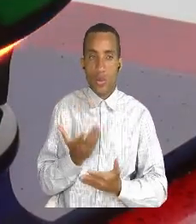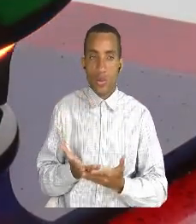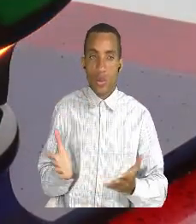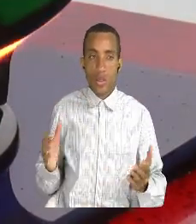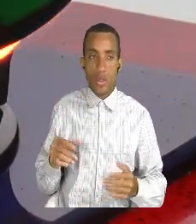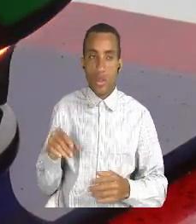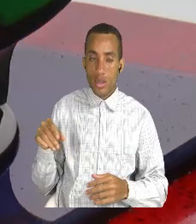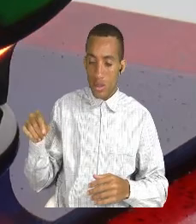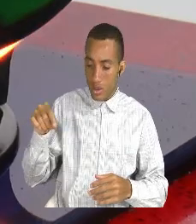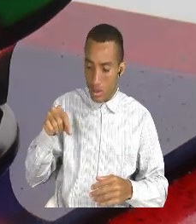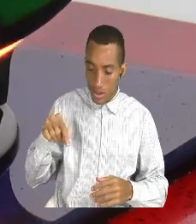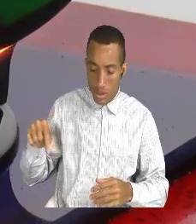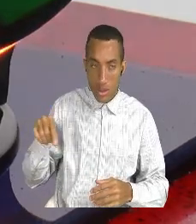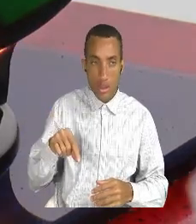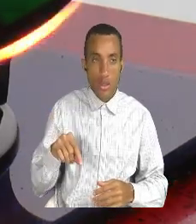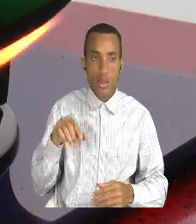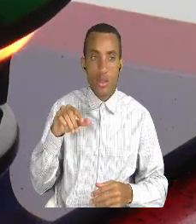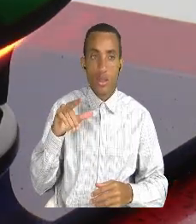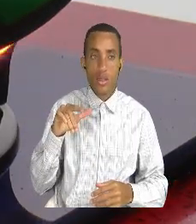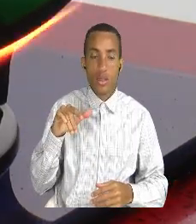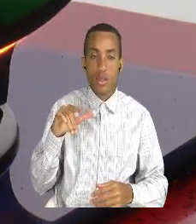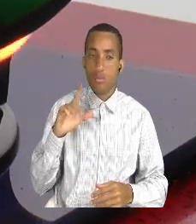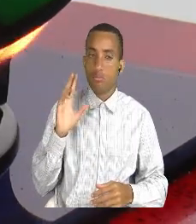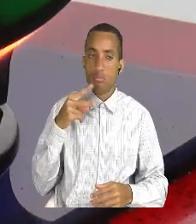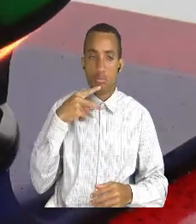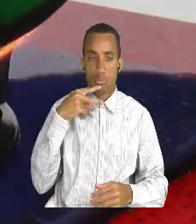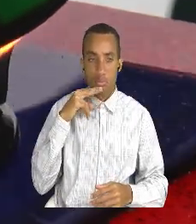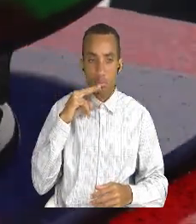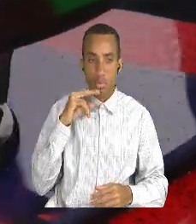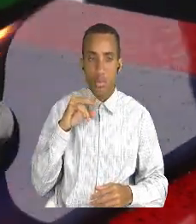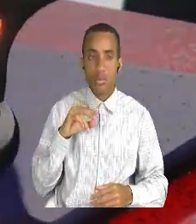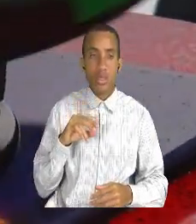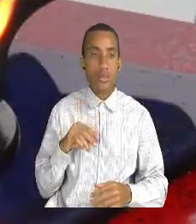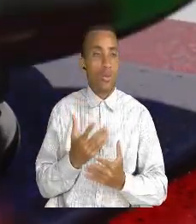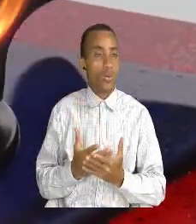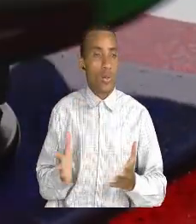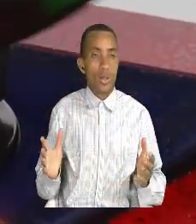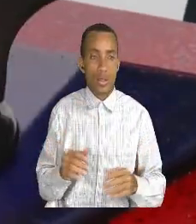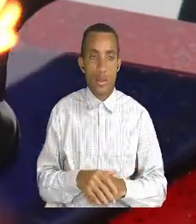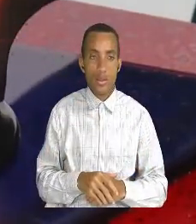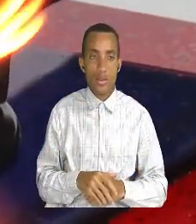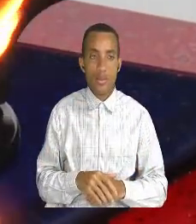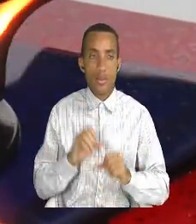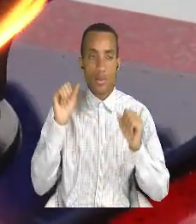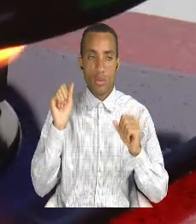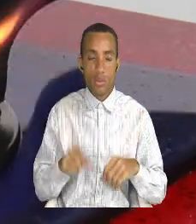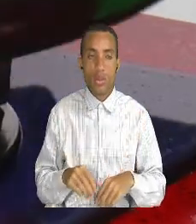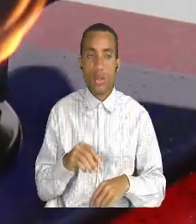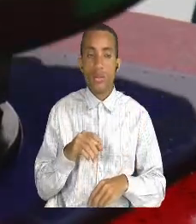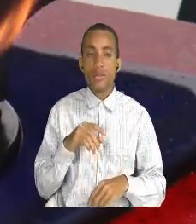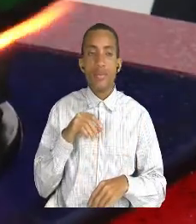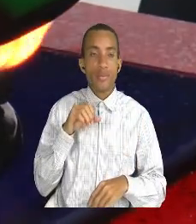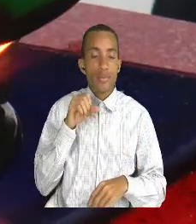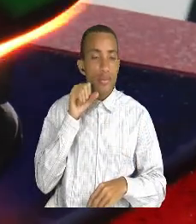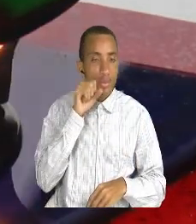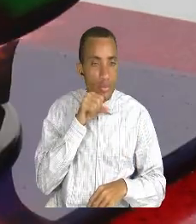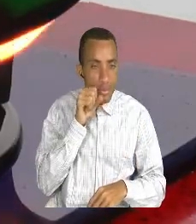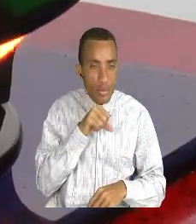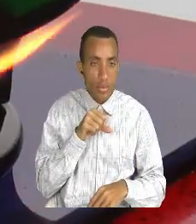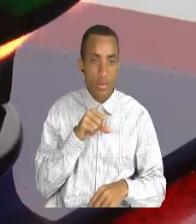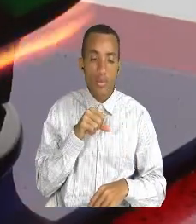vinagre, no. Esto es un licor. Pueden utilizar el jerez que quieran, pueden utilizar el aguardiente que quieran.